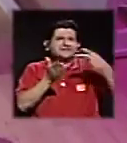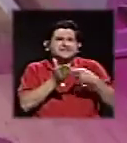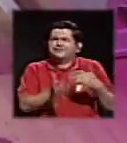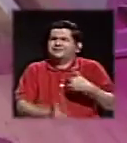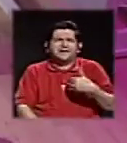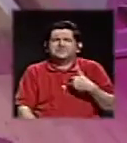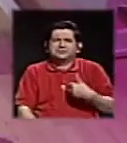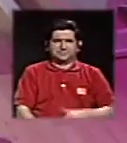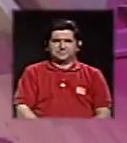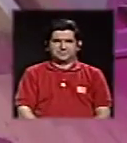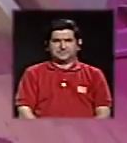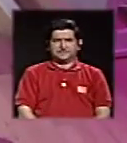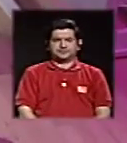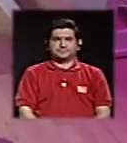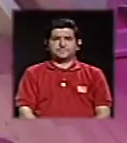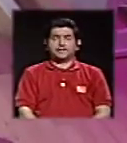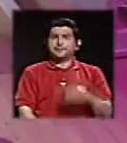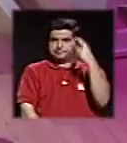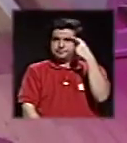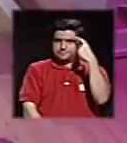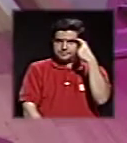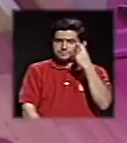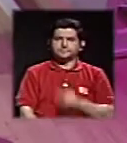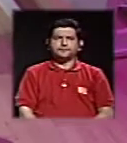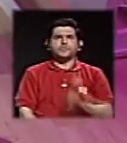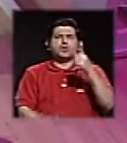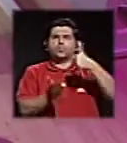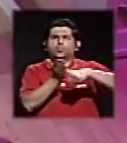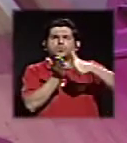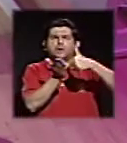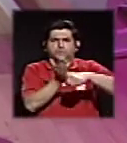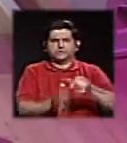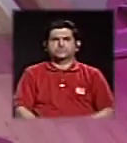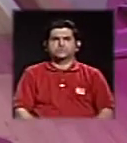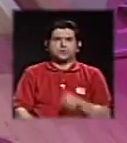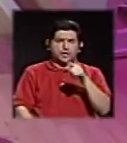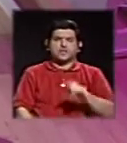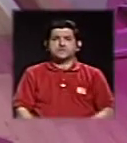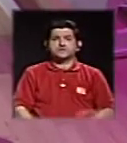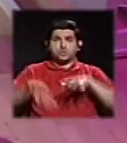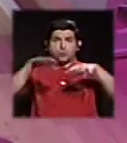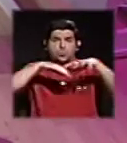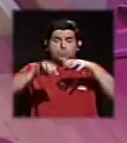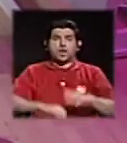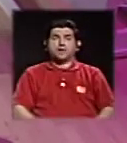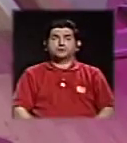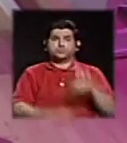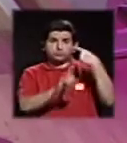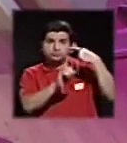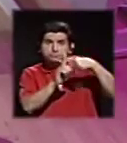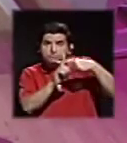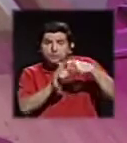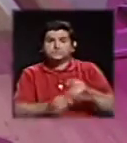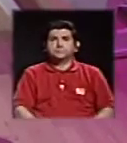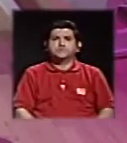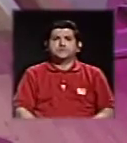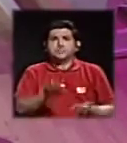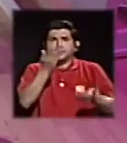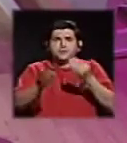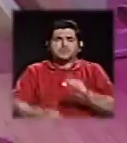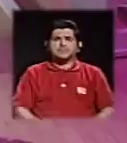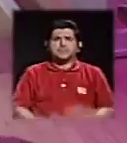tiene eso para efectos de una elección eso es una acción afirmativa es un principio para dar